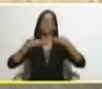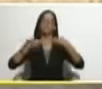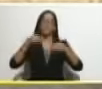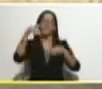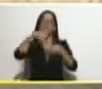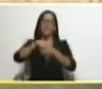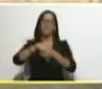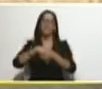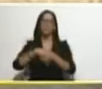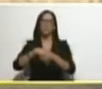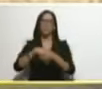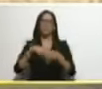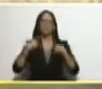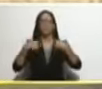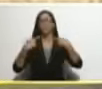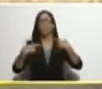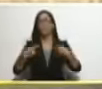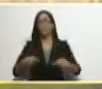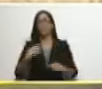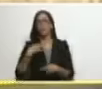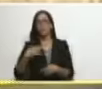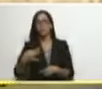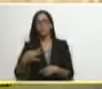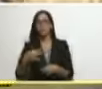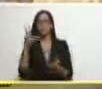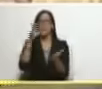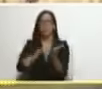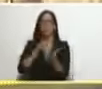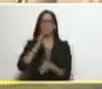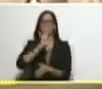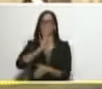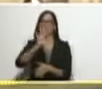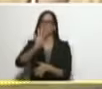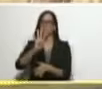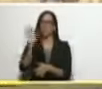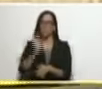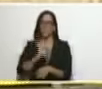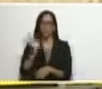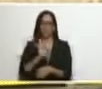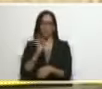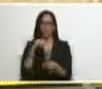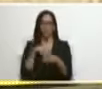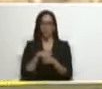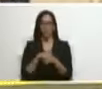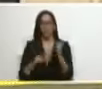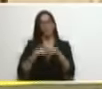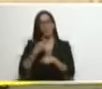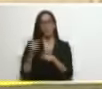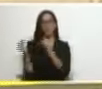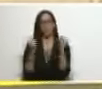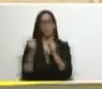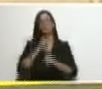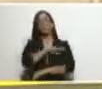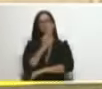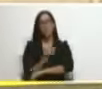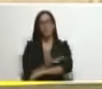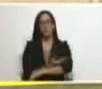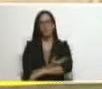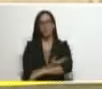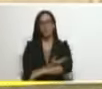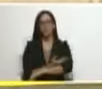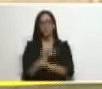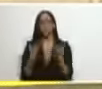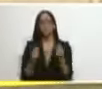por el voto popular. Aprobado con el 54% de los votos después de un debate intenso,